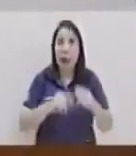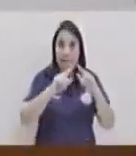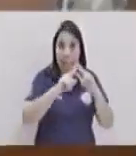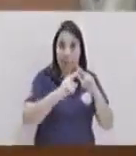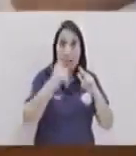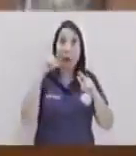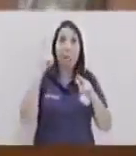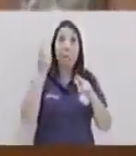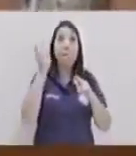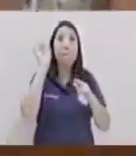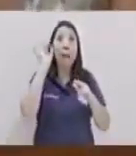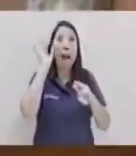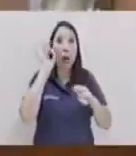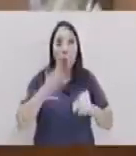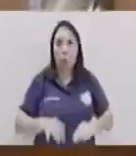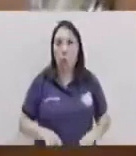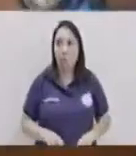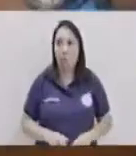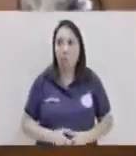Sí.